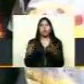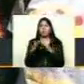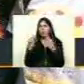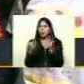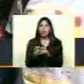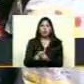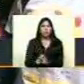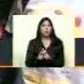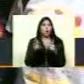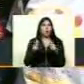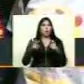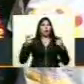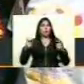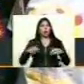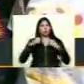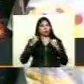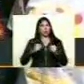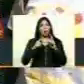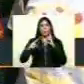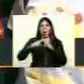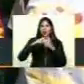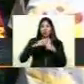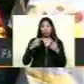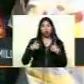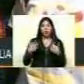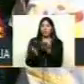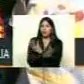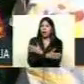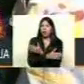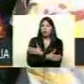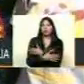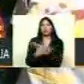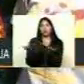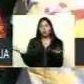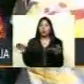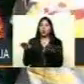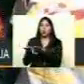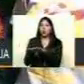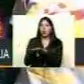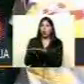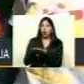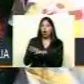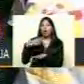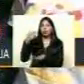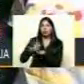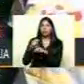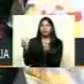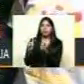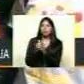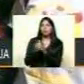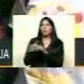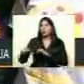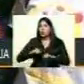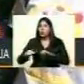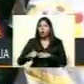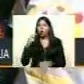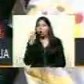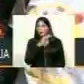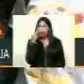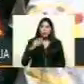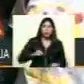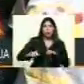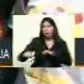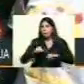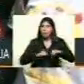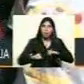sociedad. Entonces, bueno, quiero felicitar a todo el equipo del nivel de gobierno del estado Cojedes por su compromiso, por su acción, porque no solamente